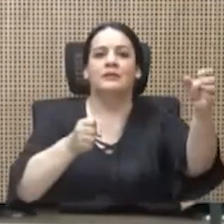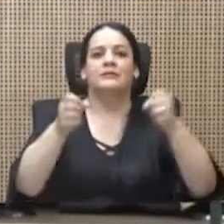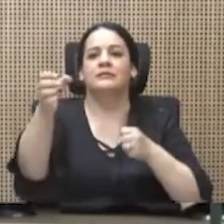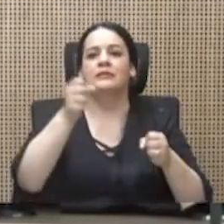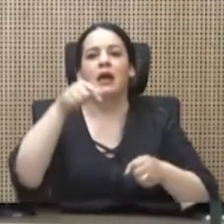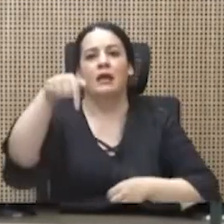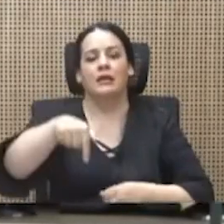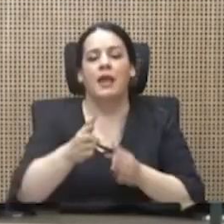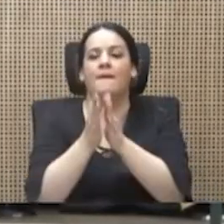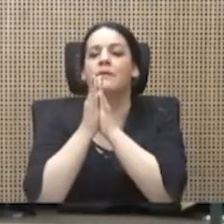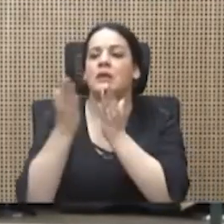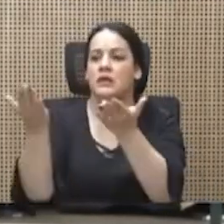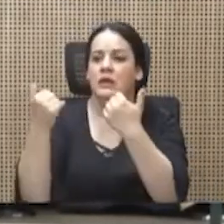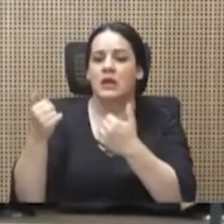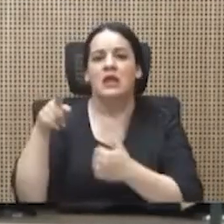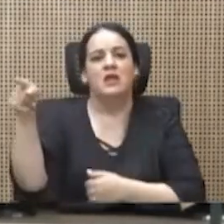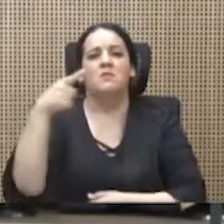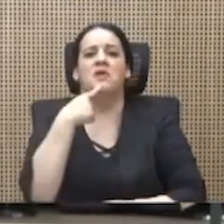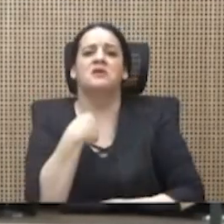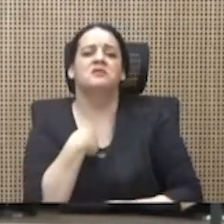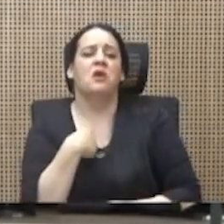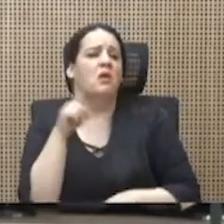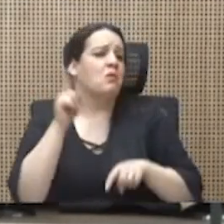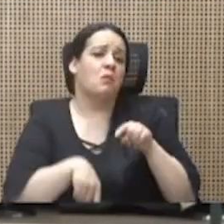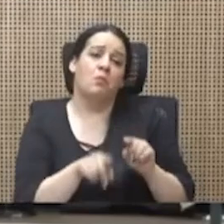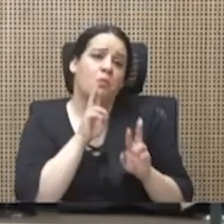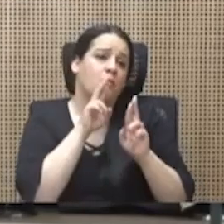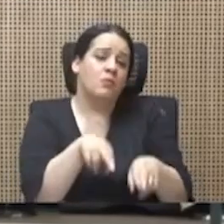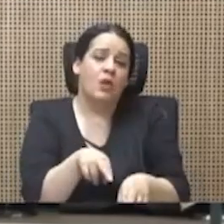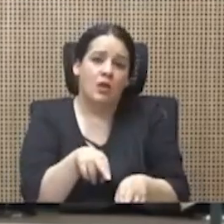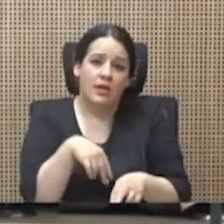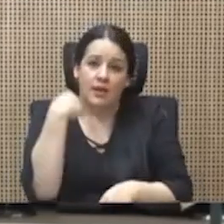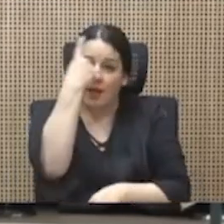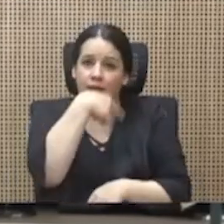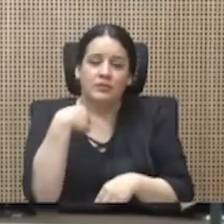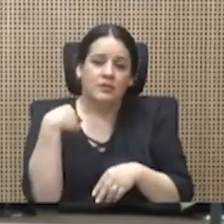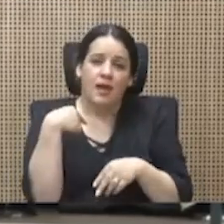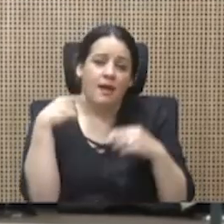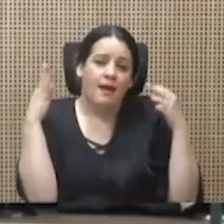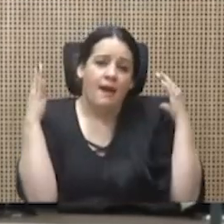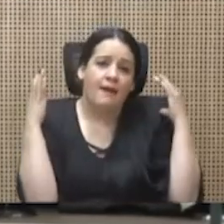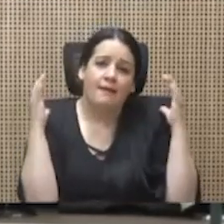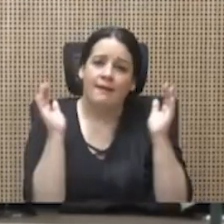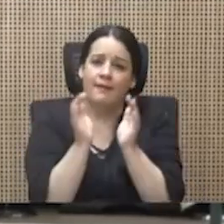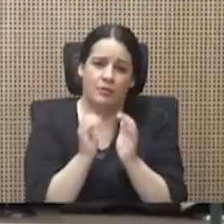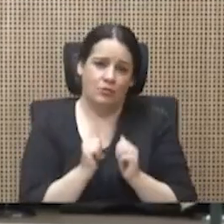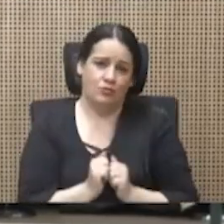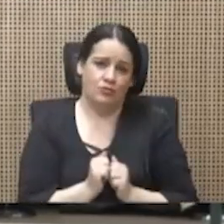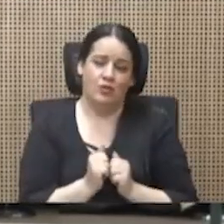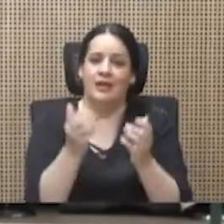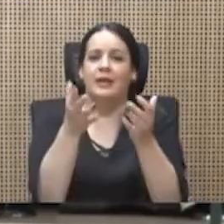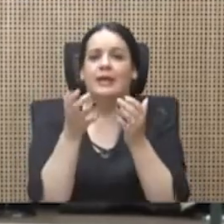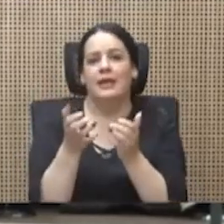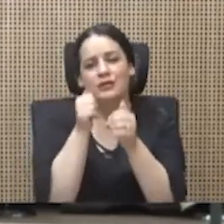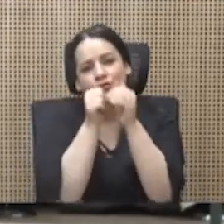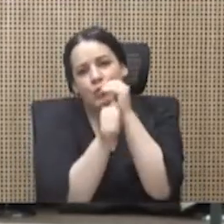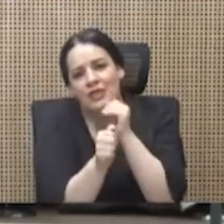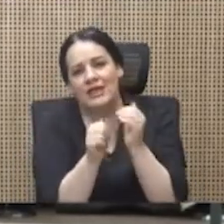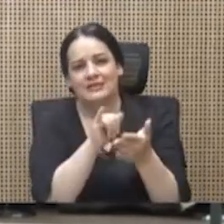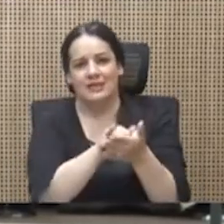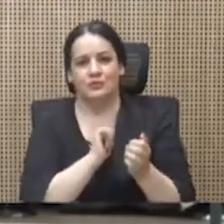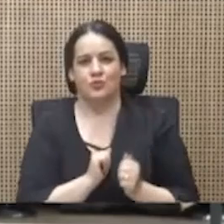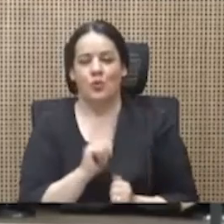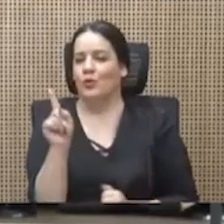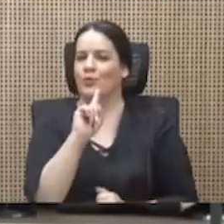nos van a decir, mira, no puedo contestar, y van a poner carita de angelitos, ¿verdad? Y van a querer escudarse dentro de eso. Esa careta